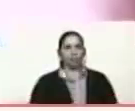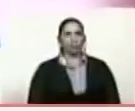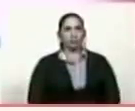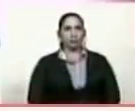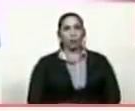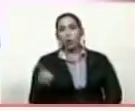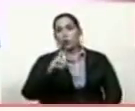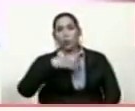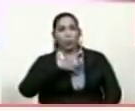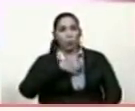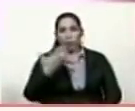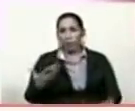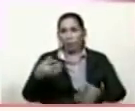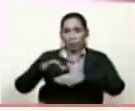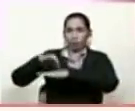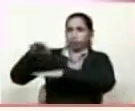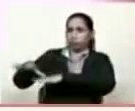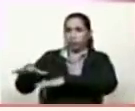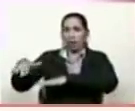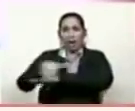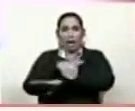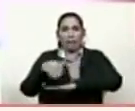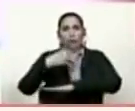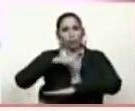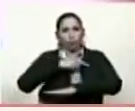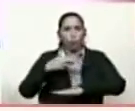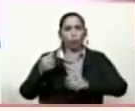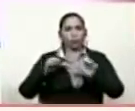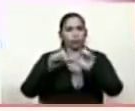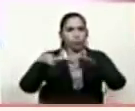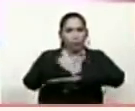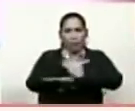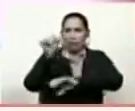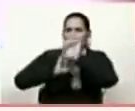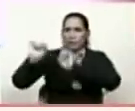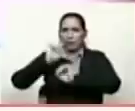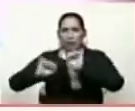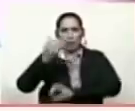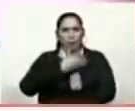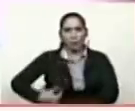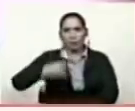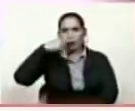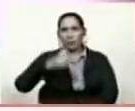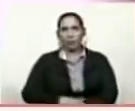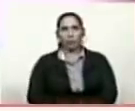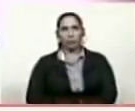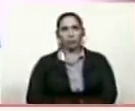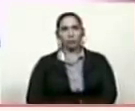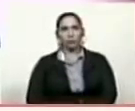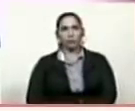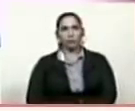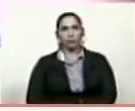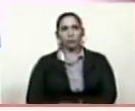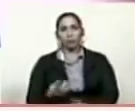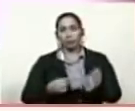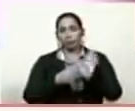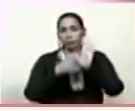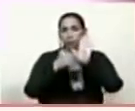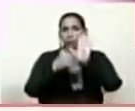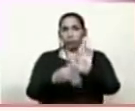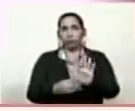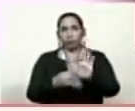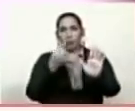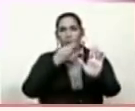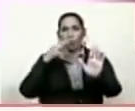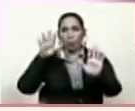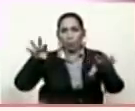calle, acompañando al pueblo, siendo parte de ese pueblo, defendiendo al presidente Nicolás Maduro, que ha dado muestra de